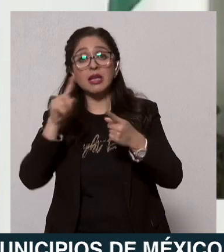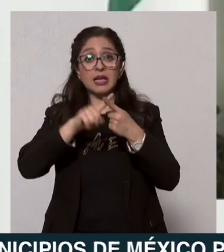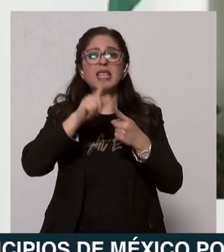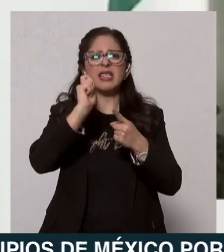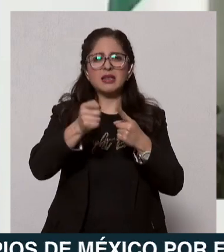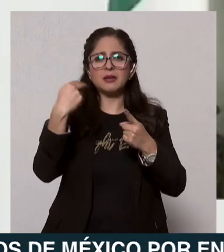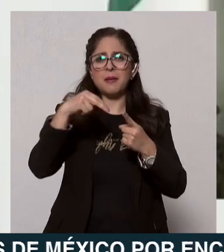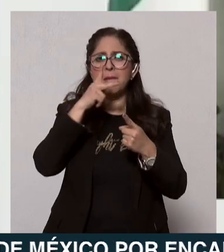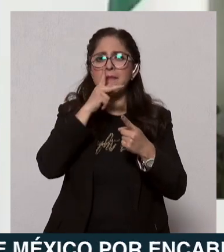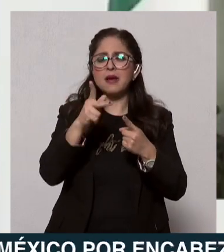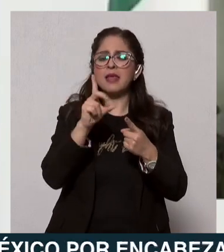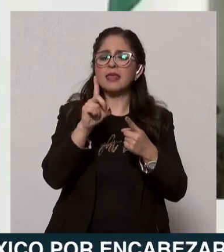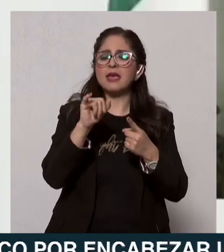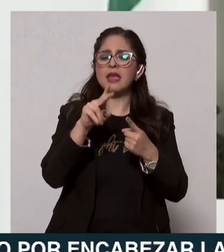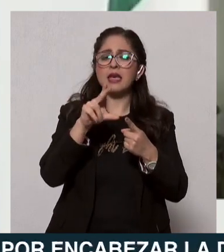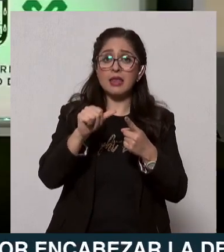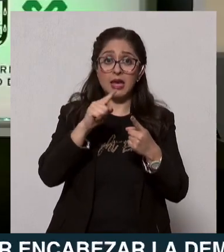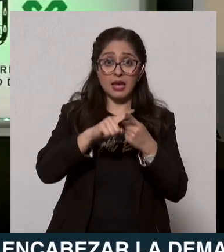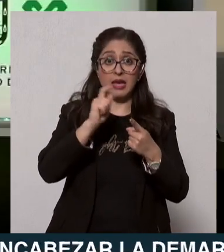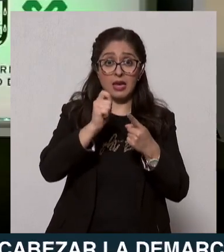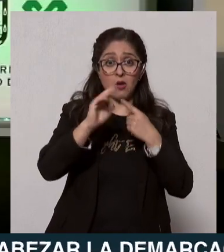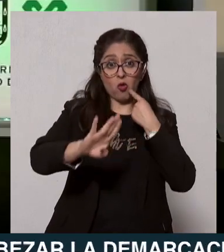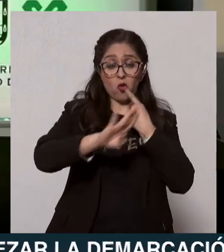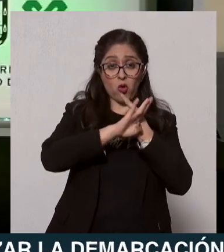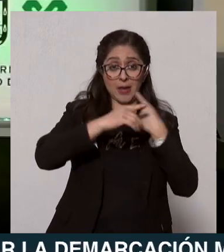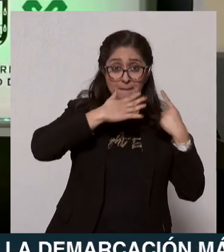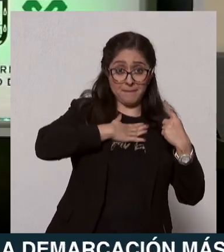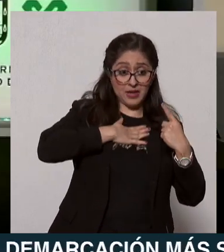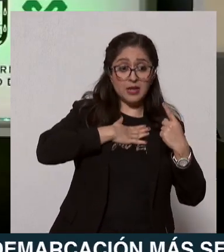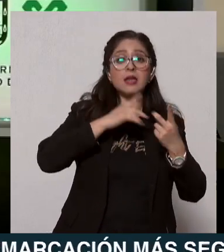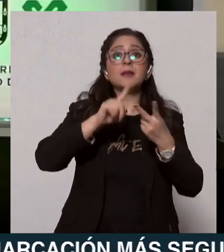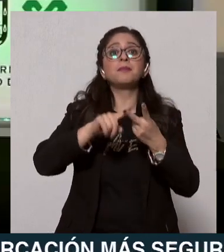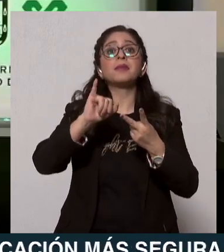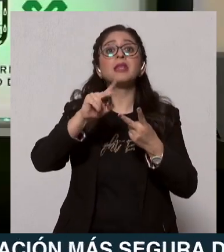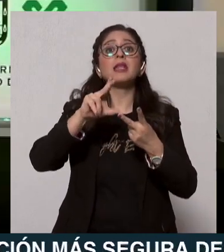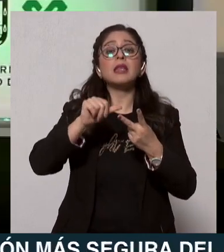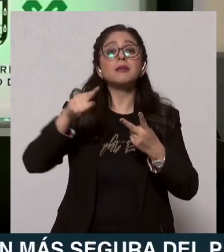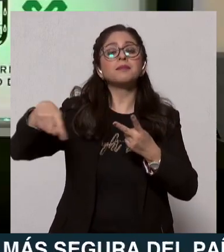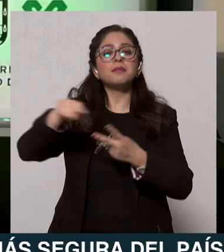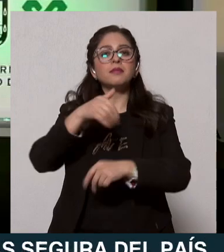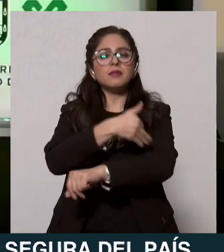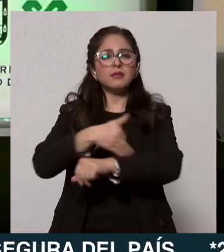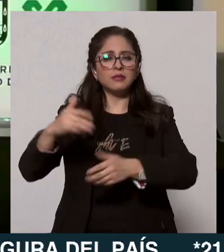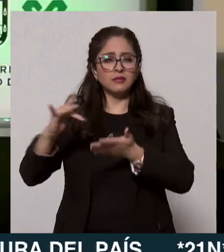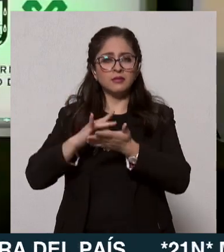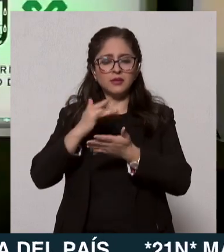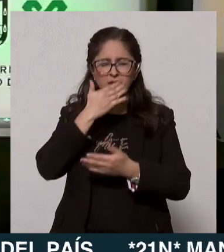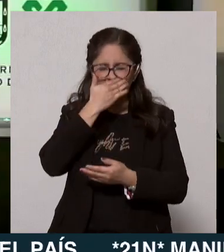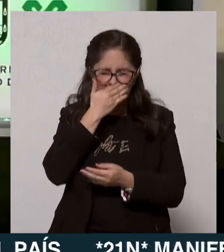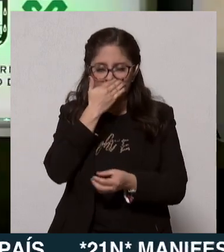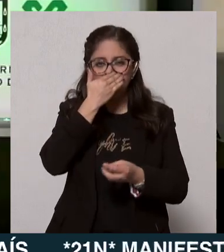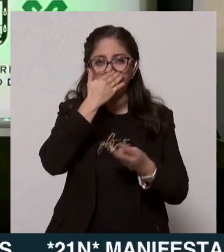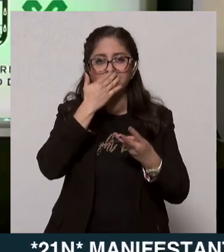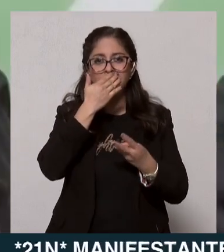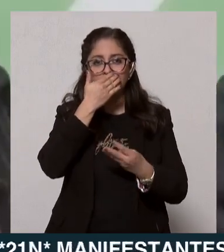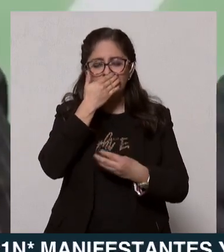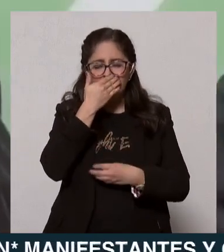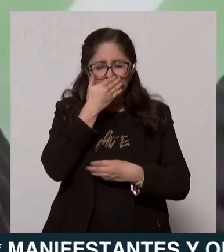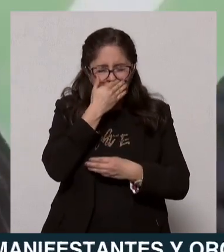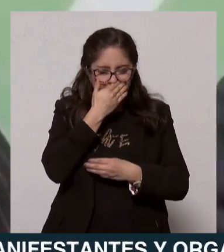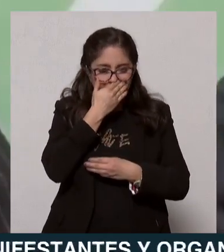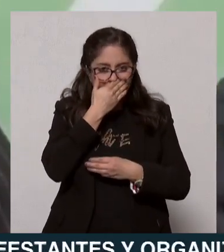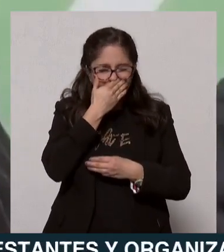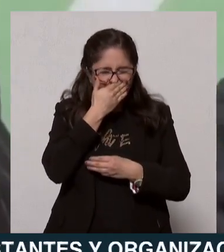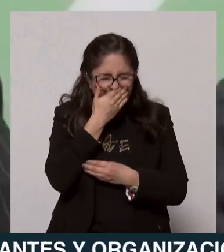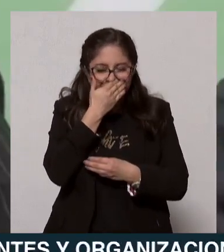realmente sufrimos este delito, las indirectas son los familiares que nos apoyan y los potenciales son aquellas personas